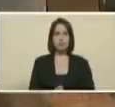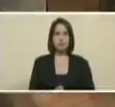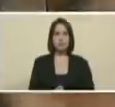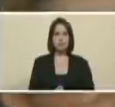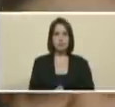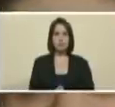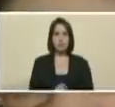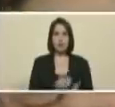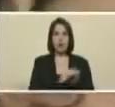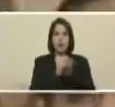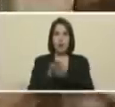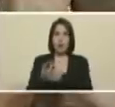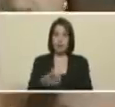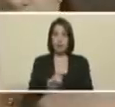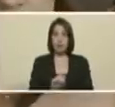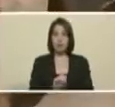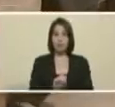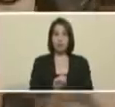compañeros,